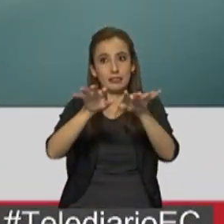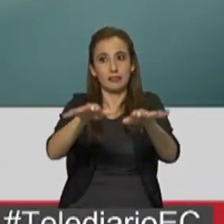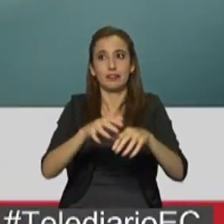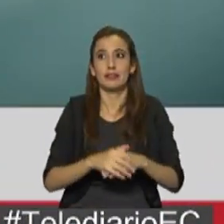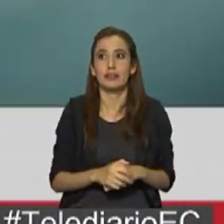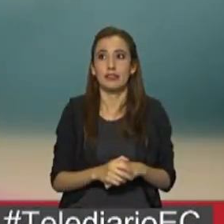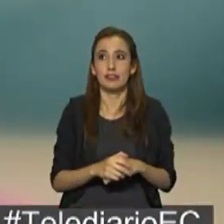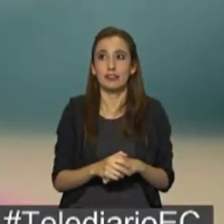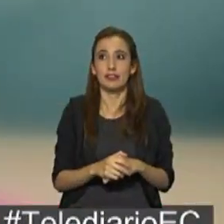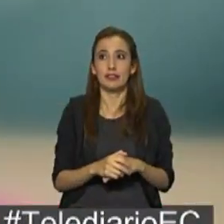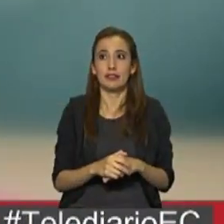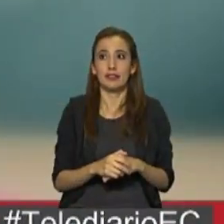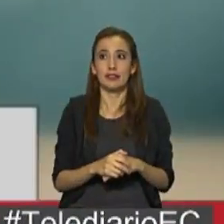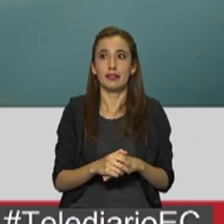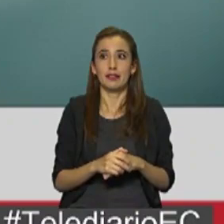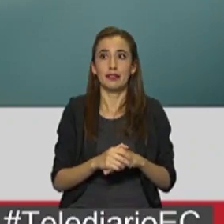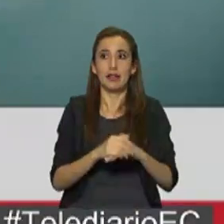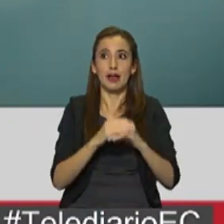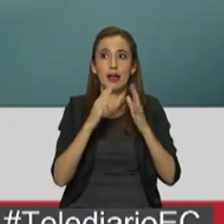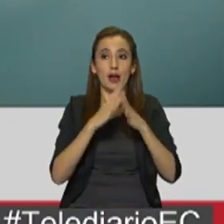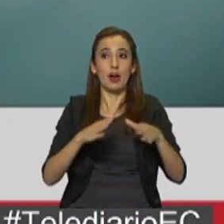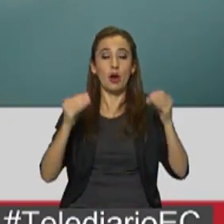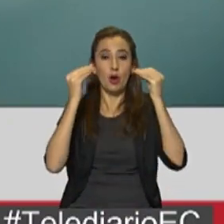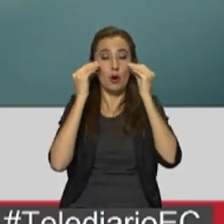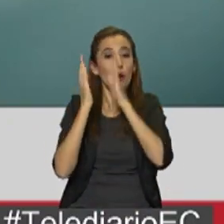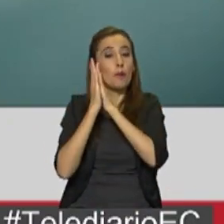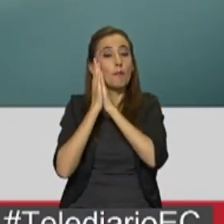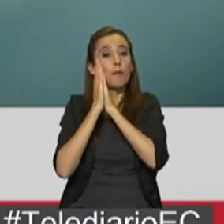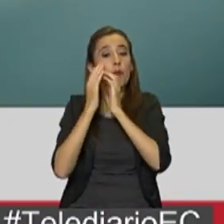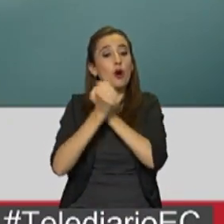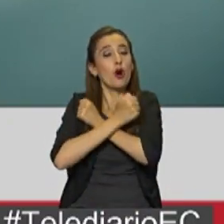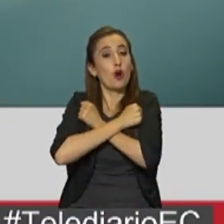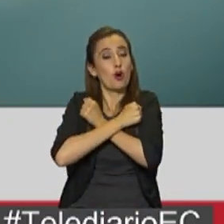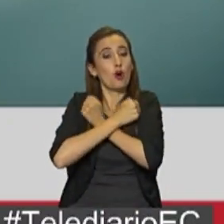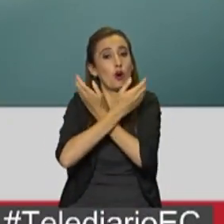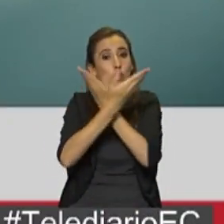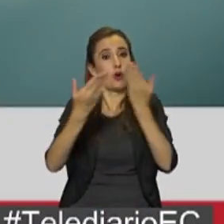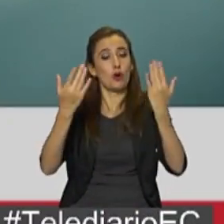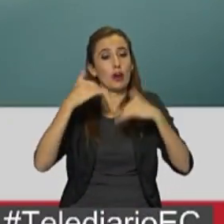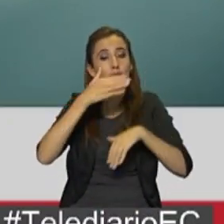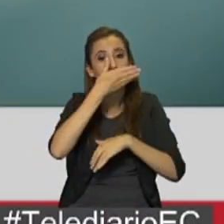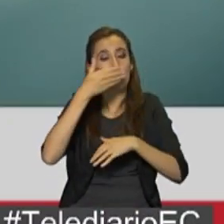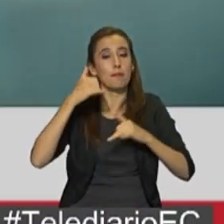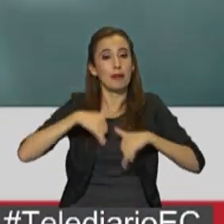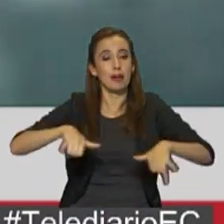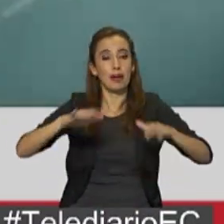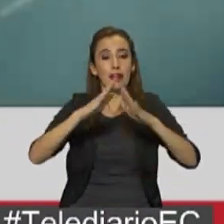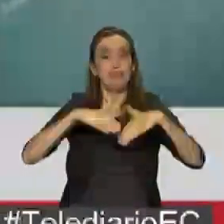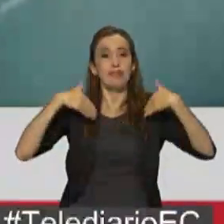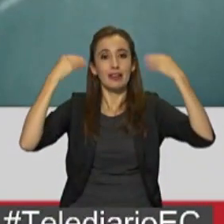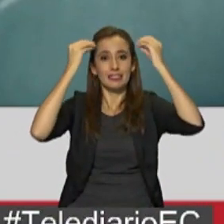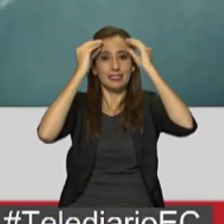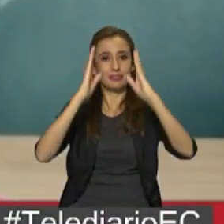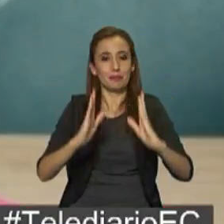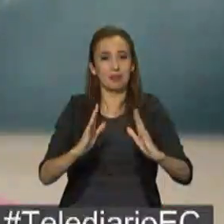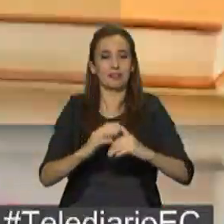señala con paciencia y amor ya le enseñó muchas cosas para ser el mejor feliz día del curso